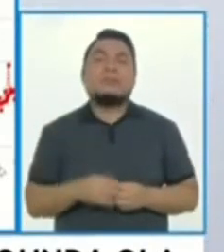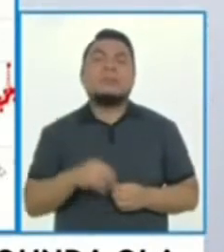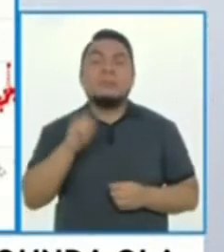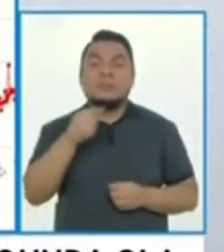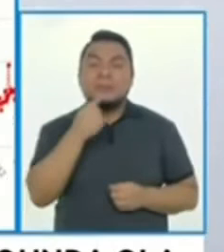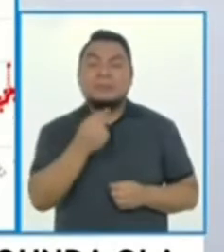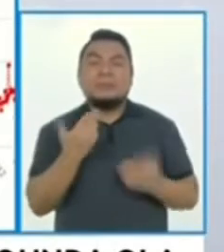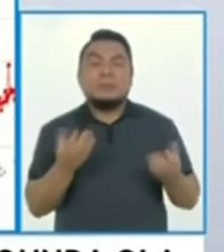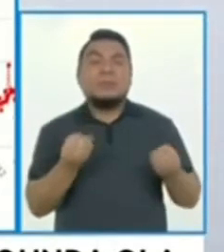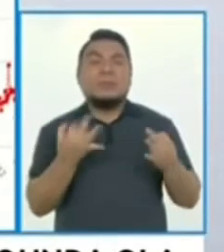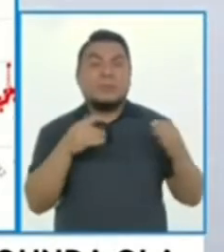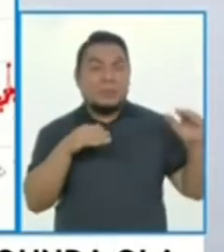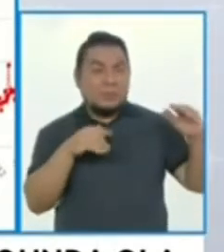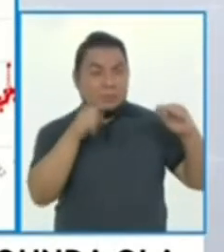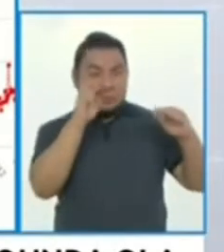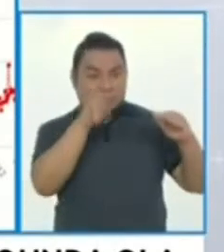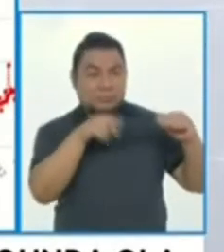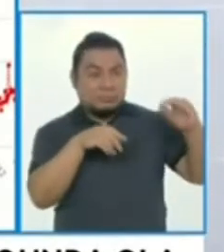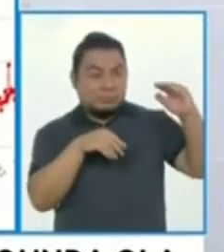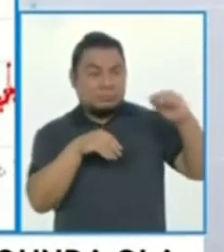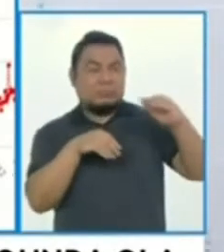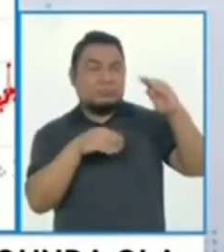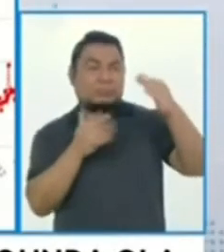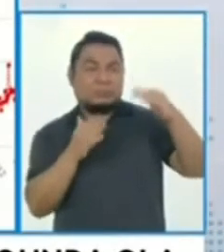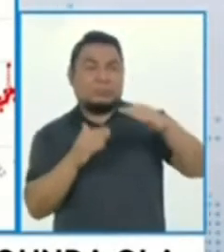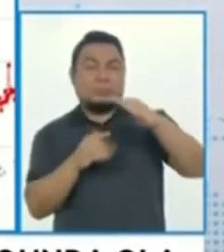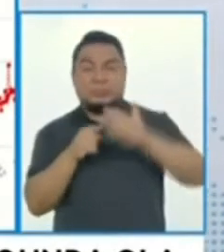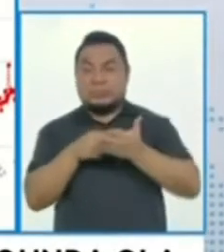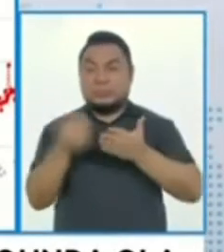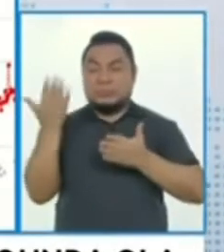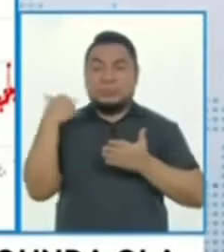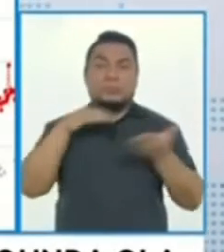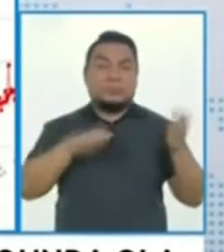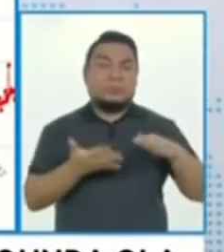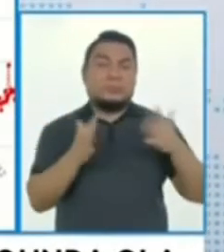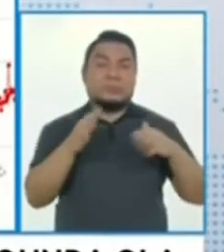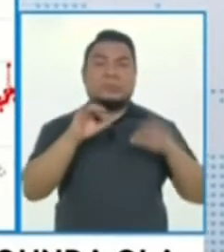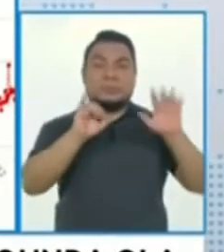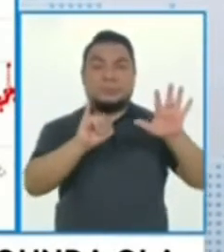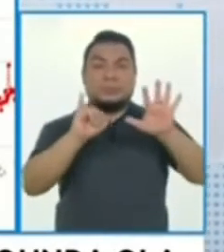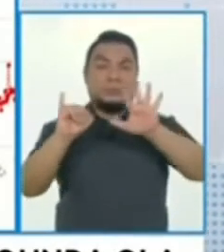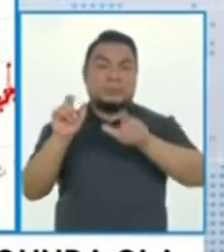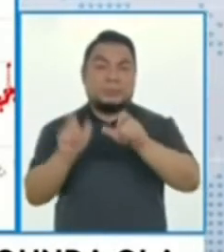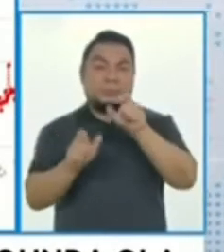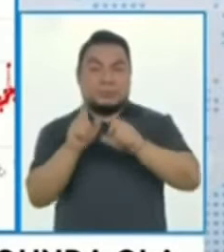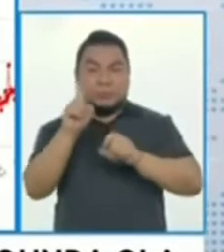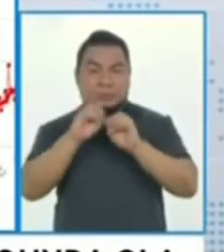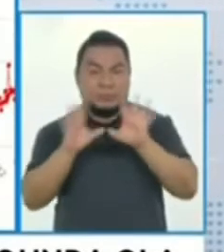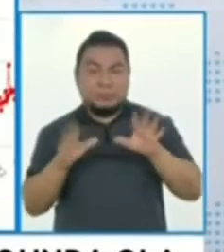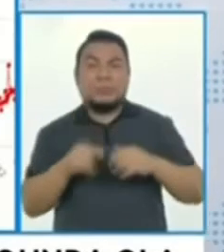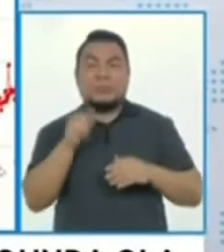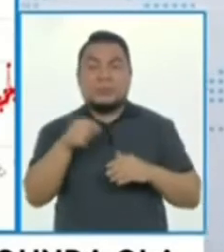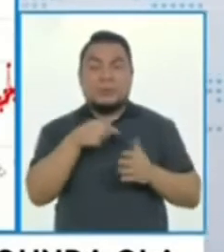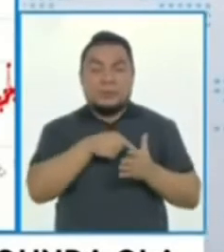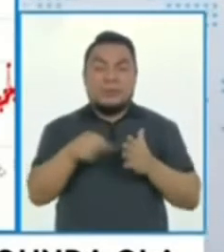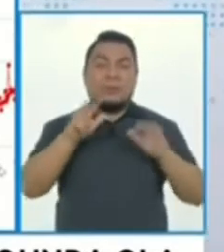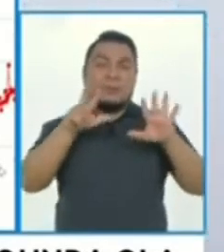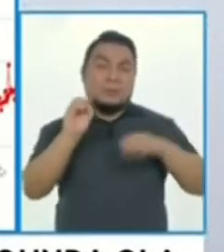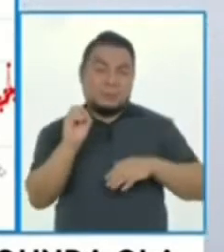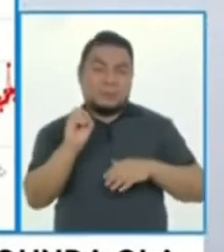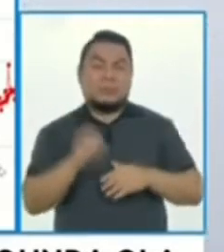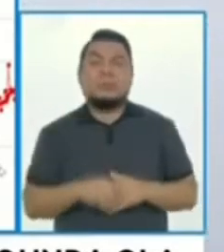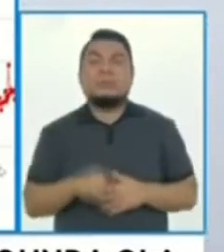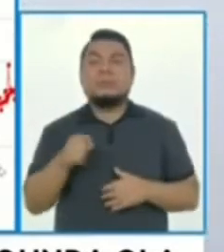nos basamos en la tendencia, si la semana pasada fallecían en promedio 66 personas por día, esta semana son